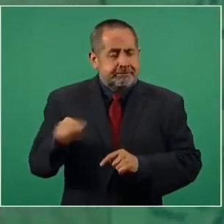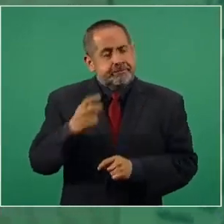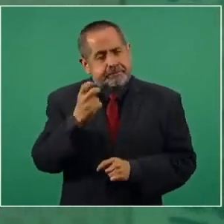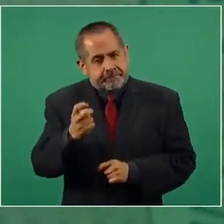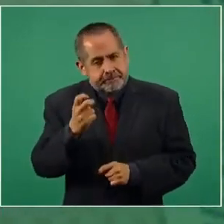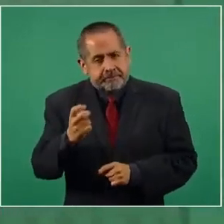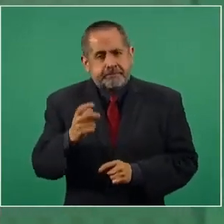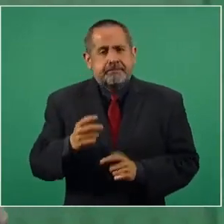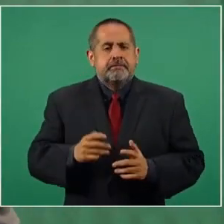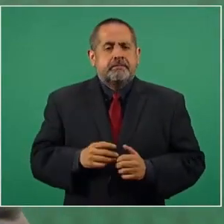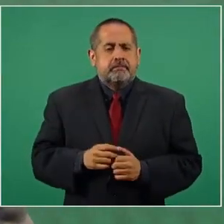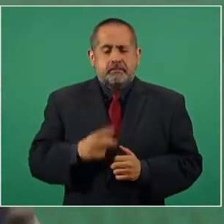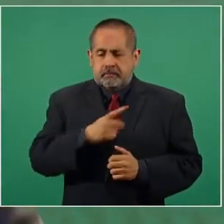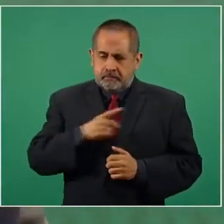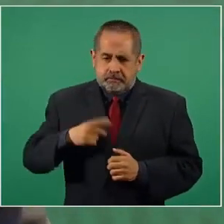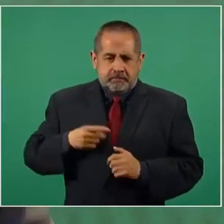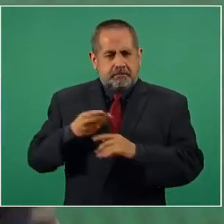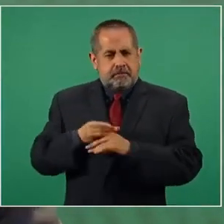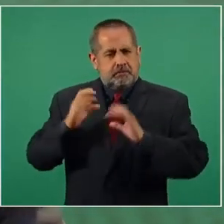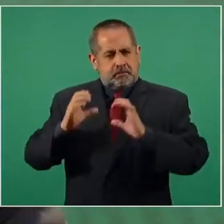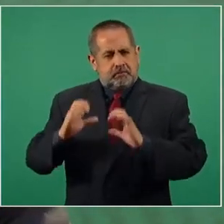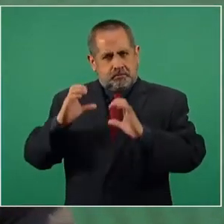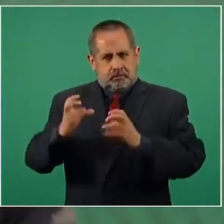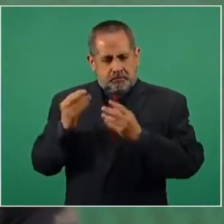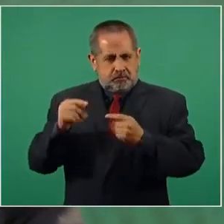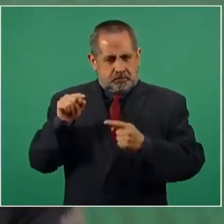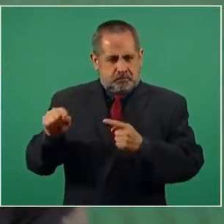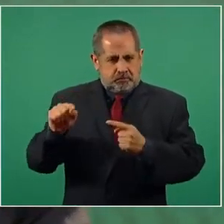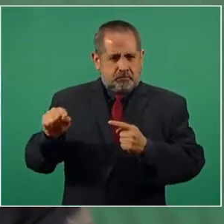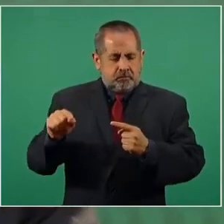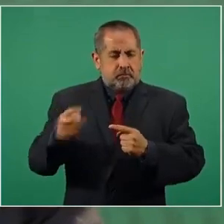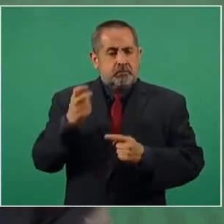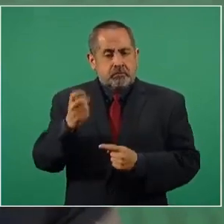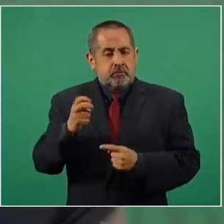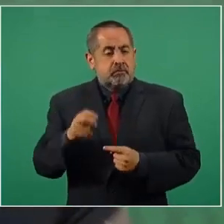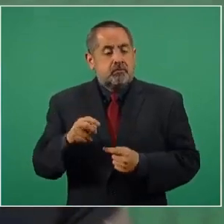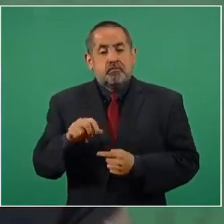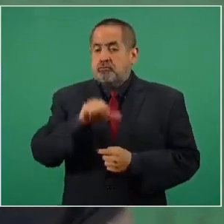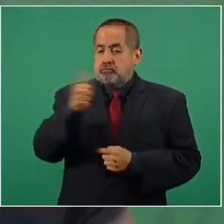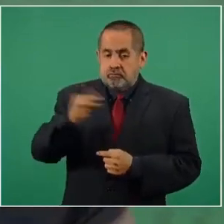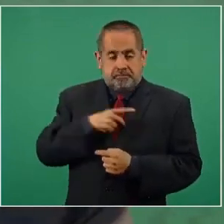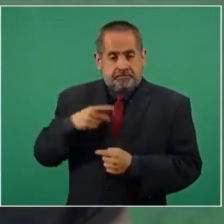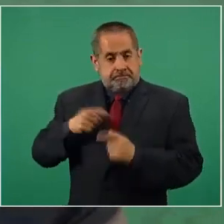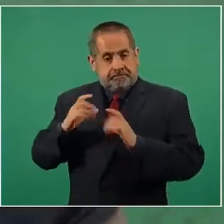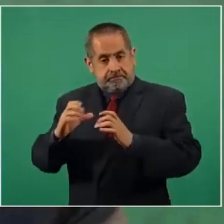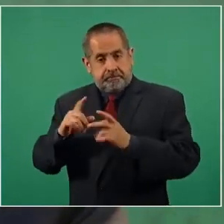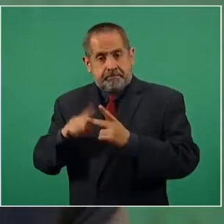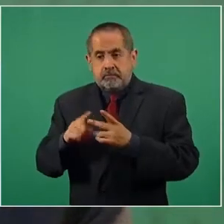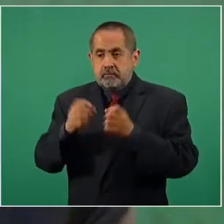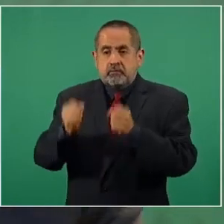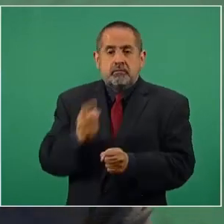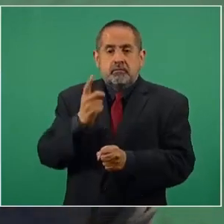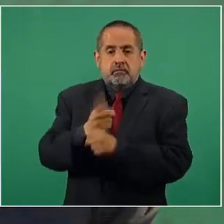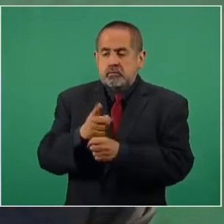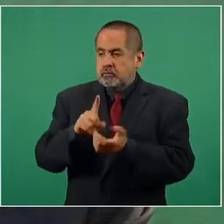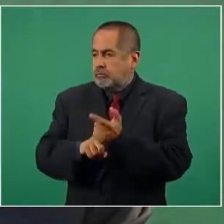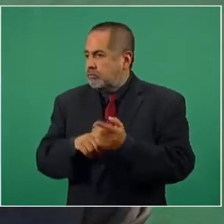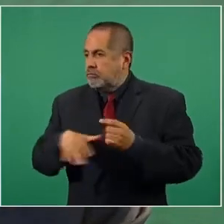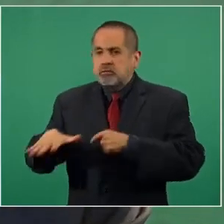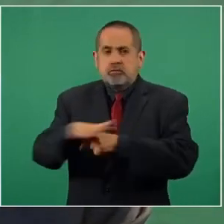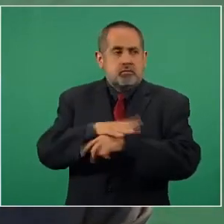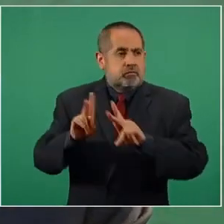Entonces, eso hay que cuidarlo mucho. Y lo otro que hay que cuidar es que haya seguridad,